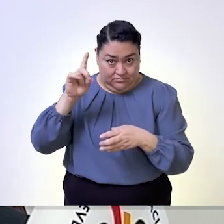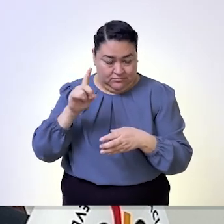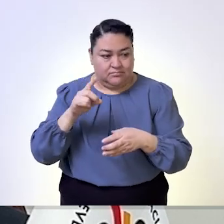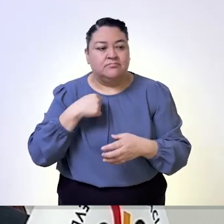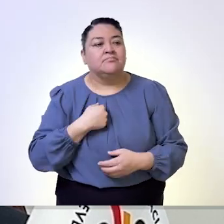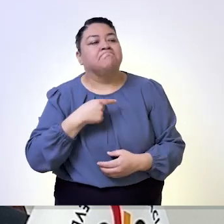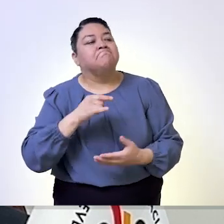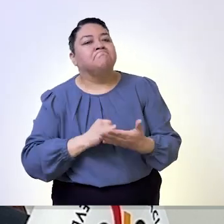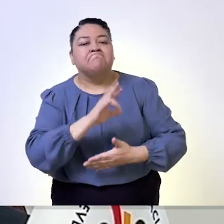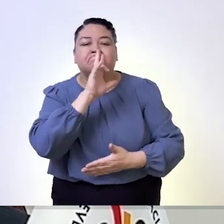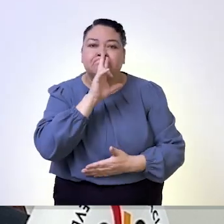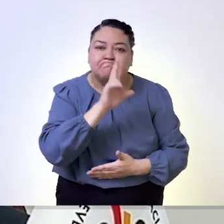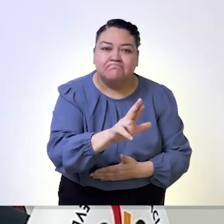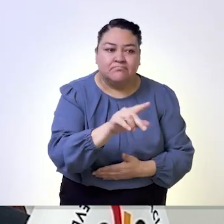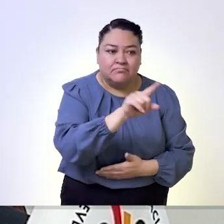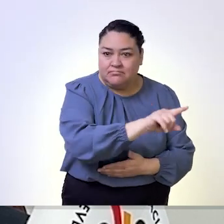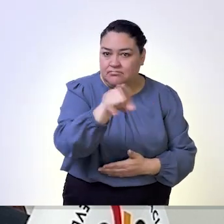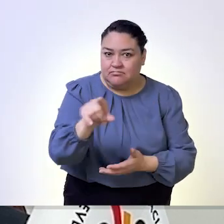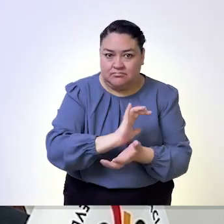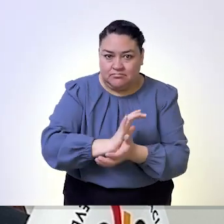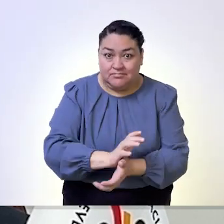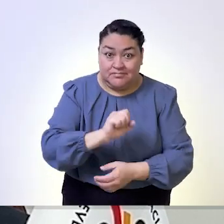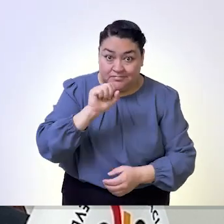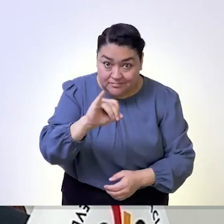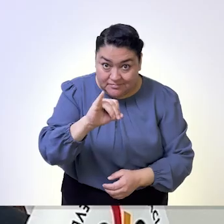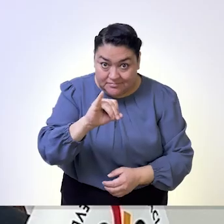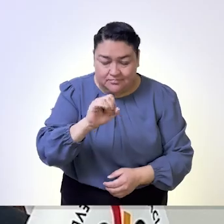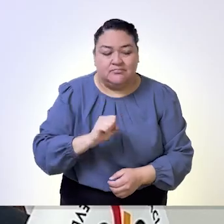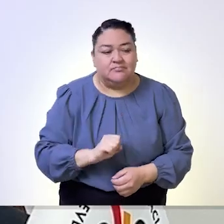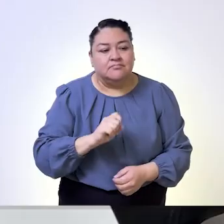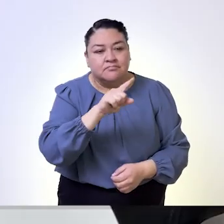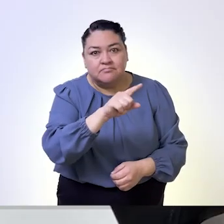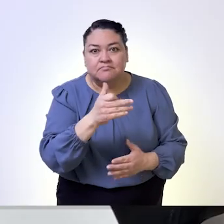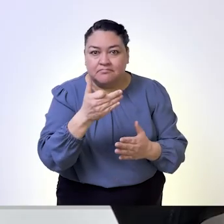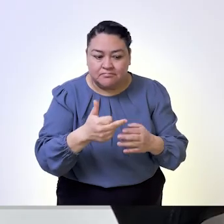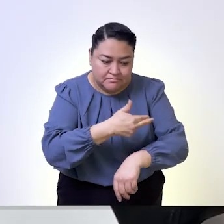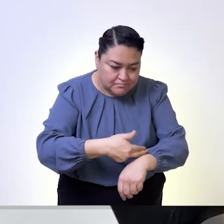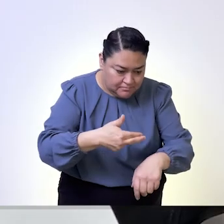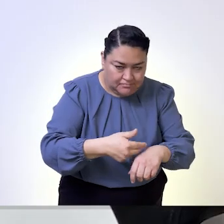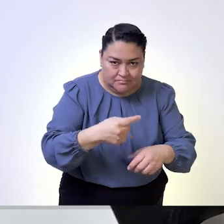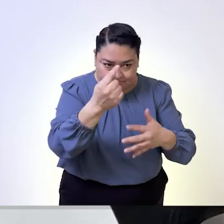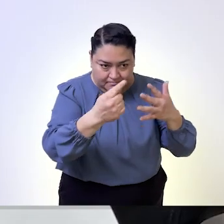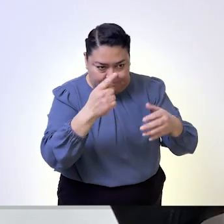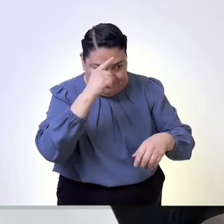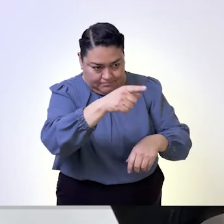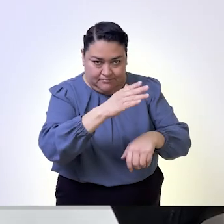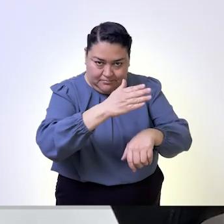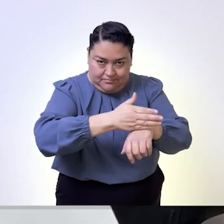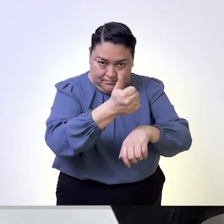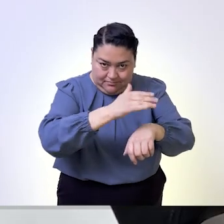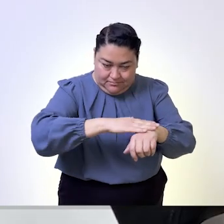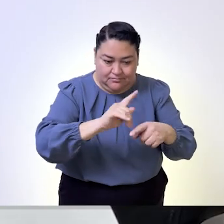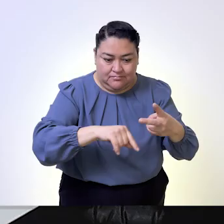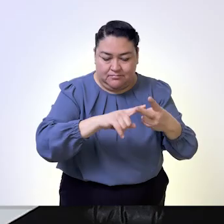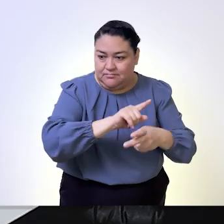el documento cuando el Consejo se pronuncia sobre un acto de discriminación y donde pone las medidas administrativas y de reparación,